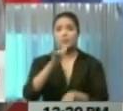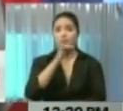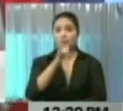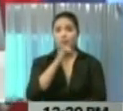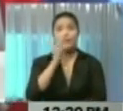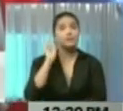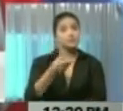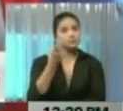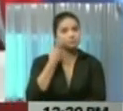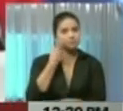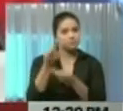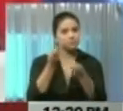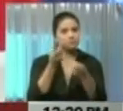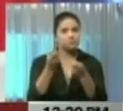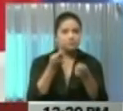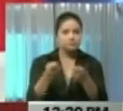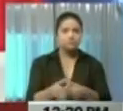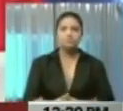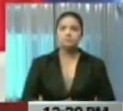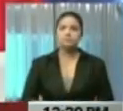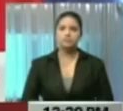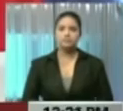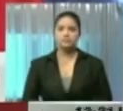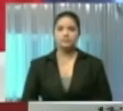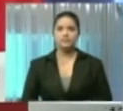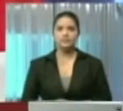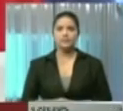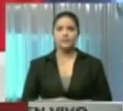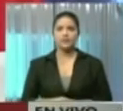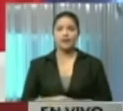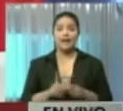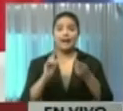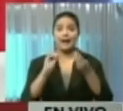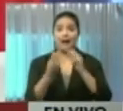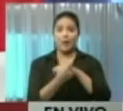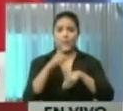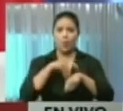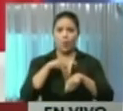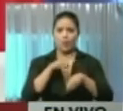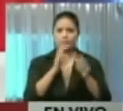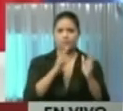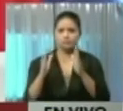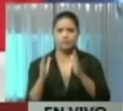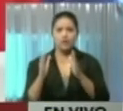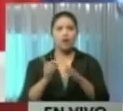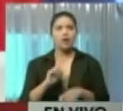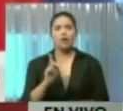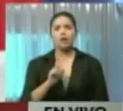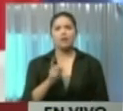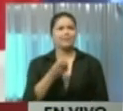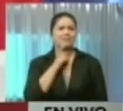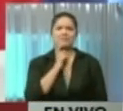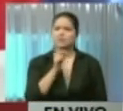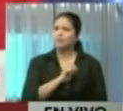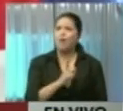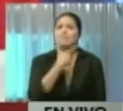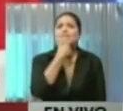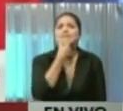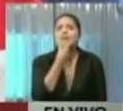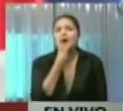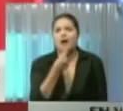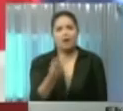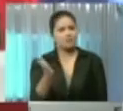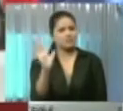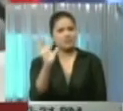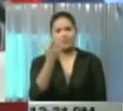tomen las previsiones de manera tal que cuando se haga este cambio de media hora, que no es en lo absoluto difícil, es algo muy sencillo.